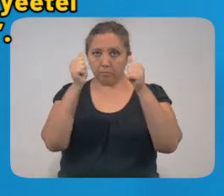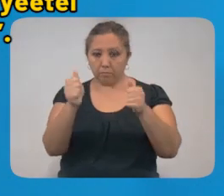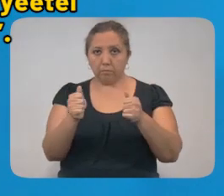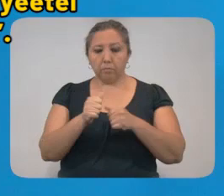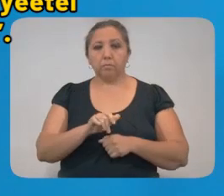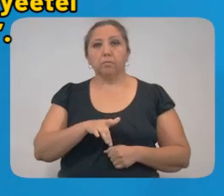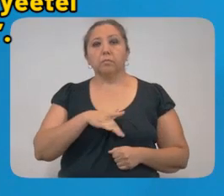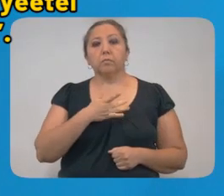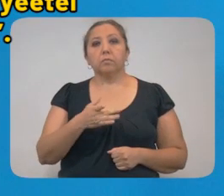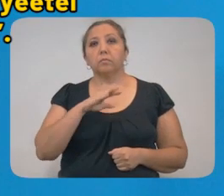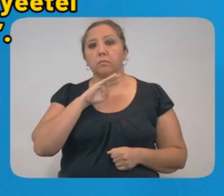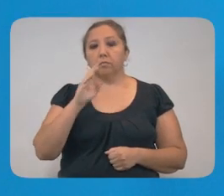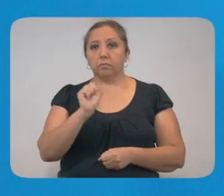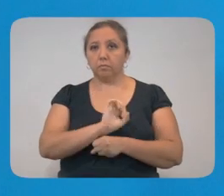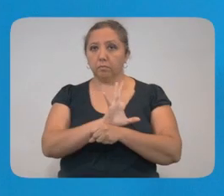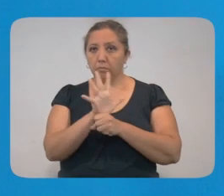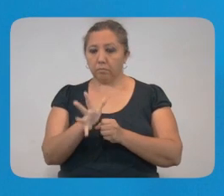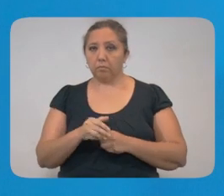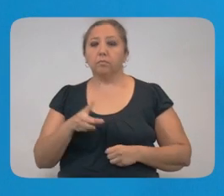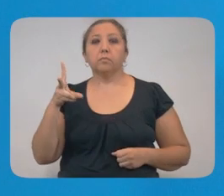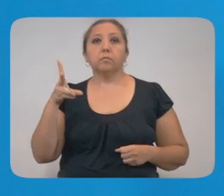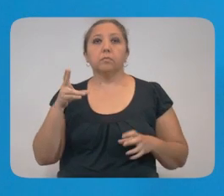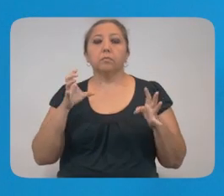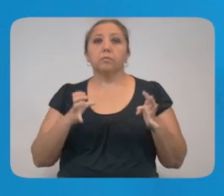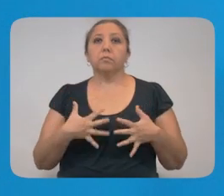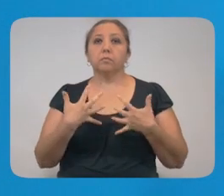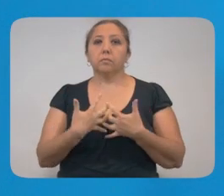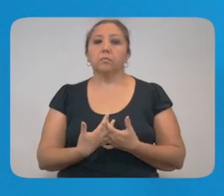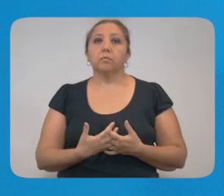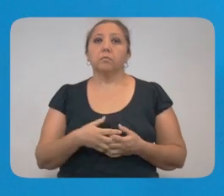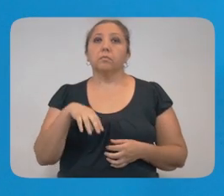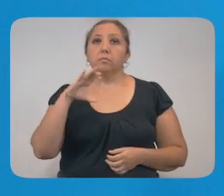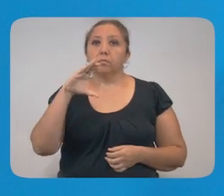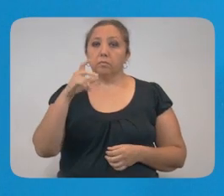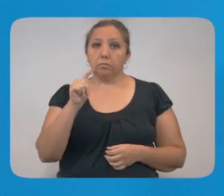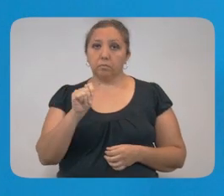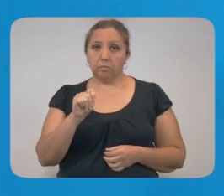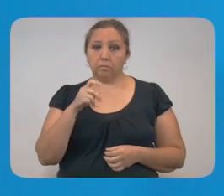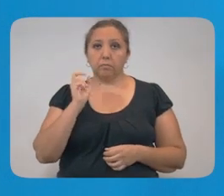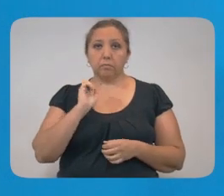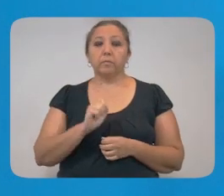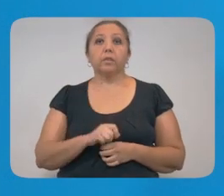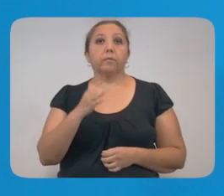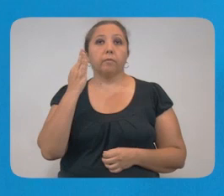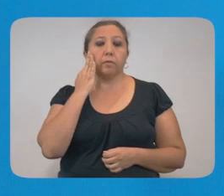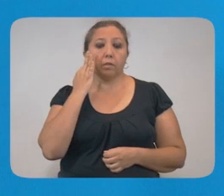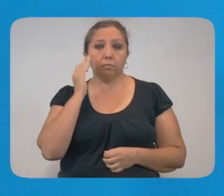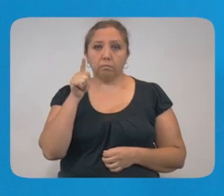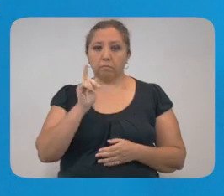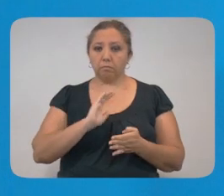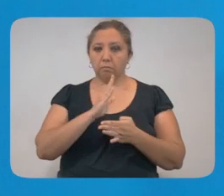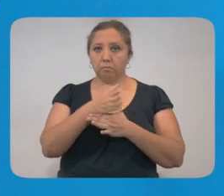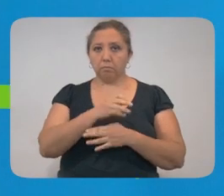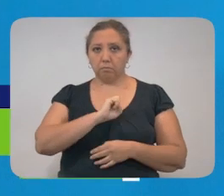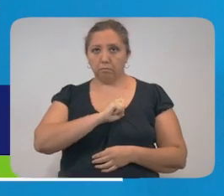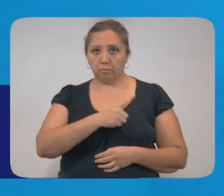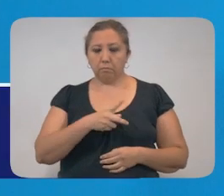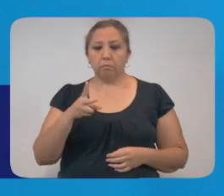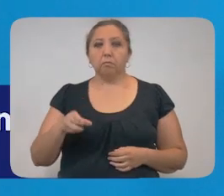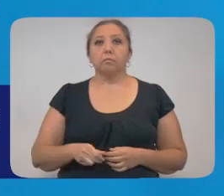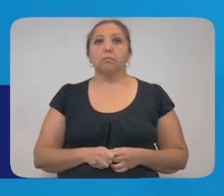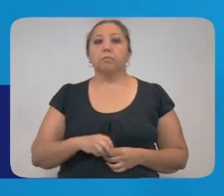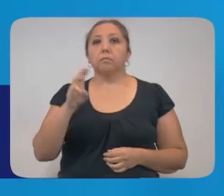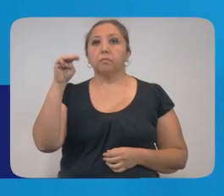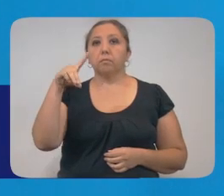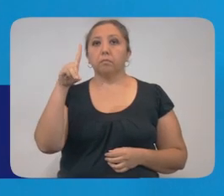los síntomas de coronavirus. También está en funcionamiento el chat de la salud vía la red social de Facebook. La